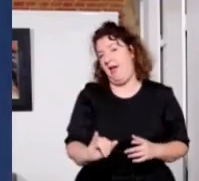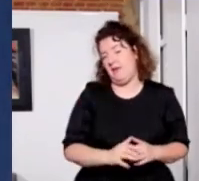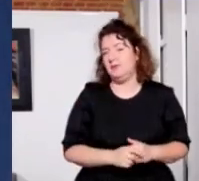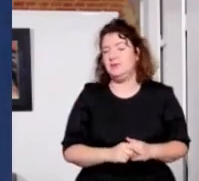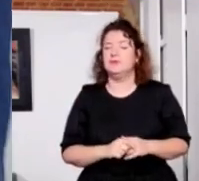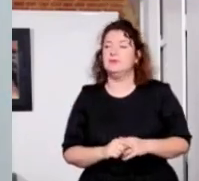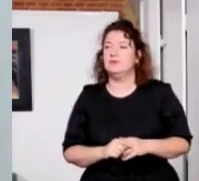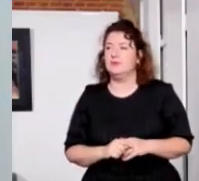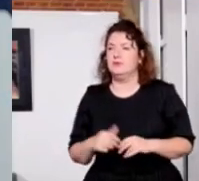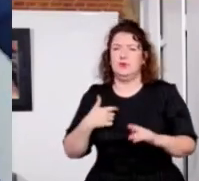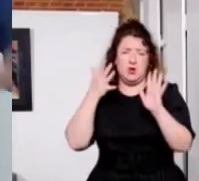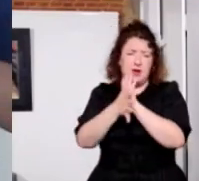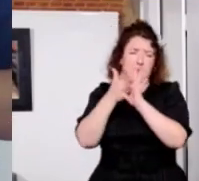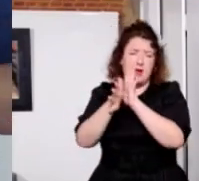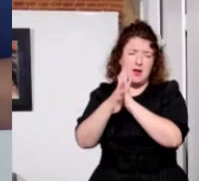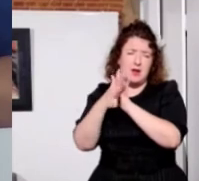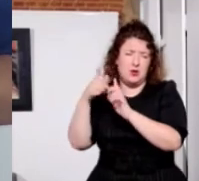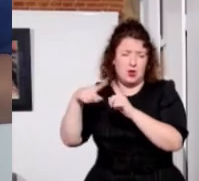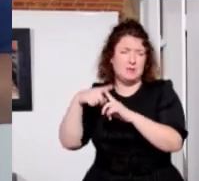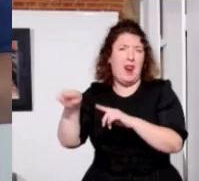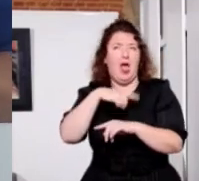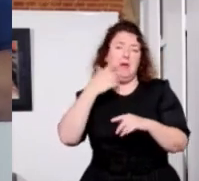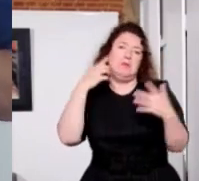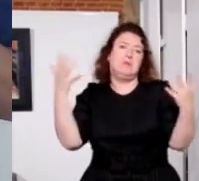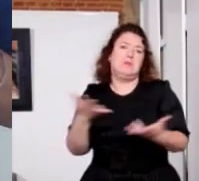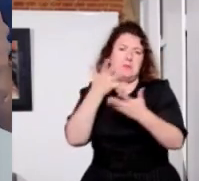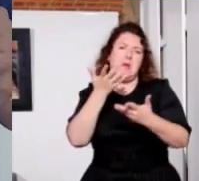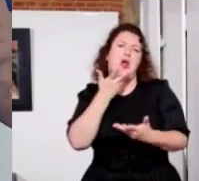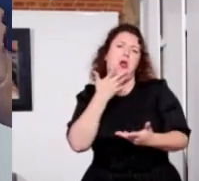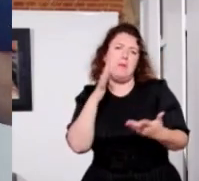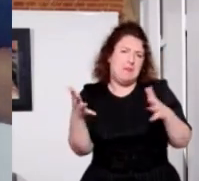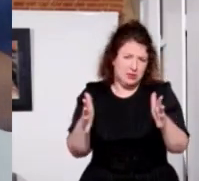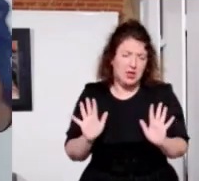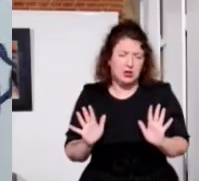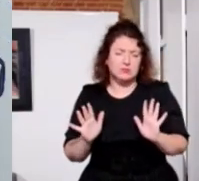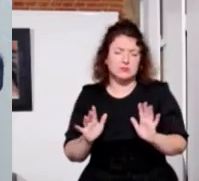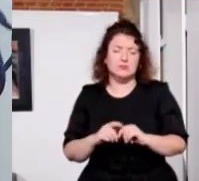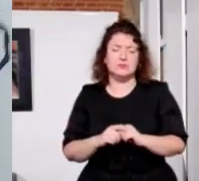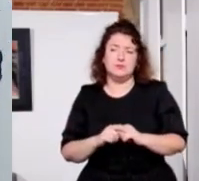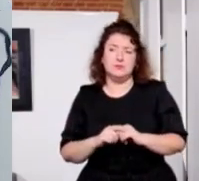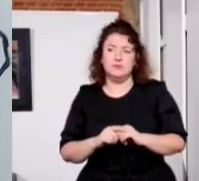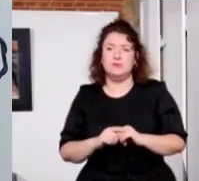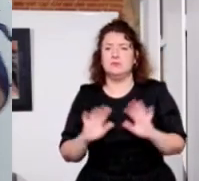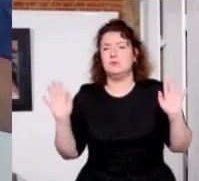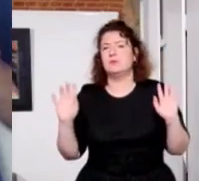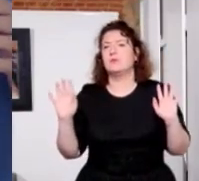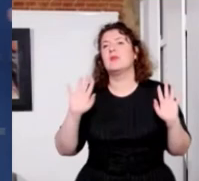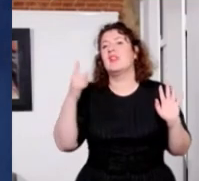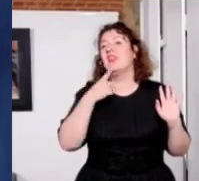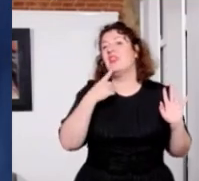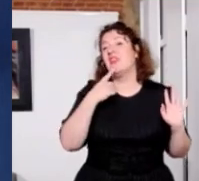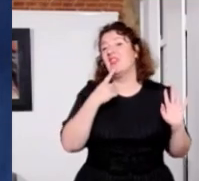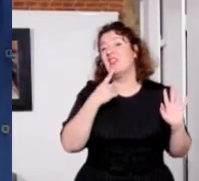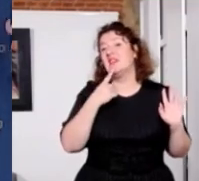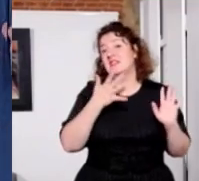para que os hacéis una pequeña visión de lo que es la Volunteca. Pero dicen, y no, es un tópico muy tópico, pero que una